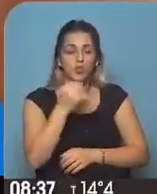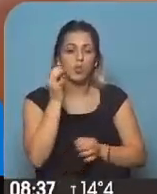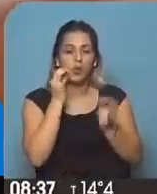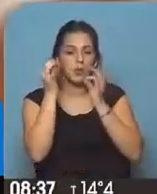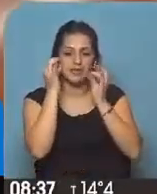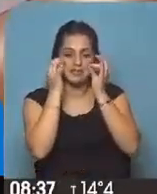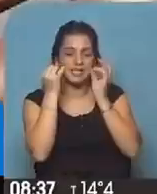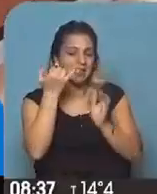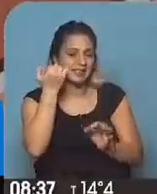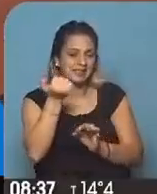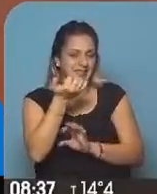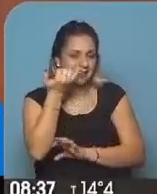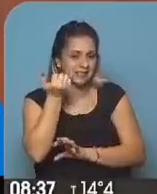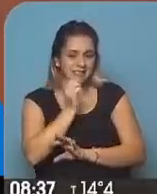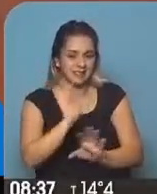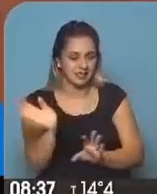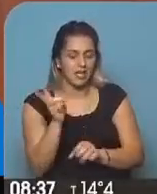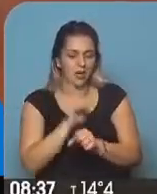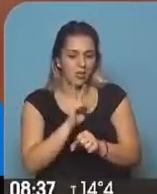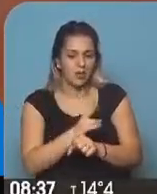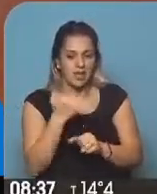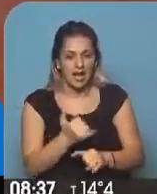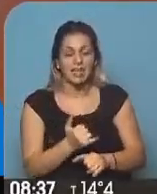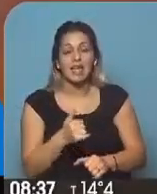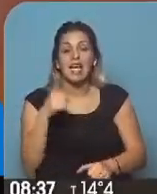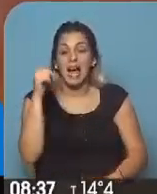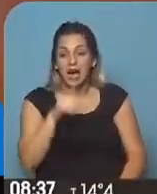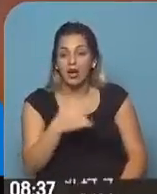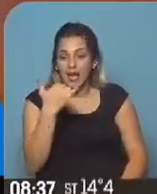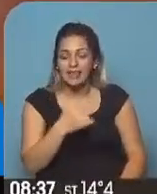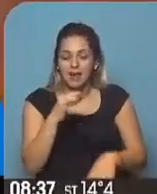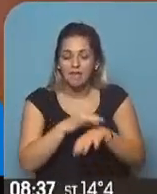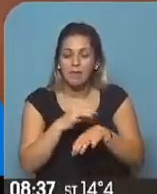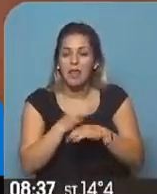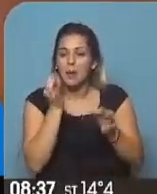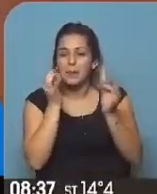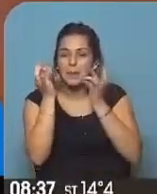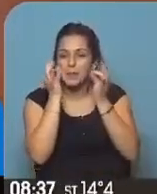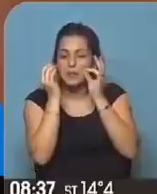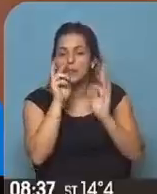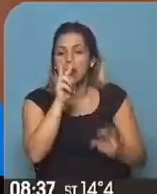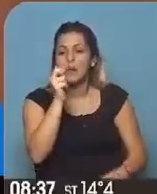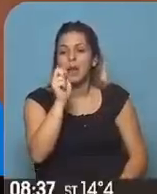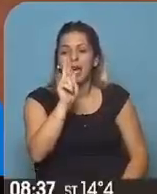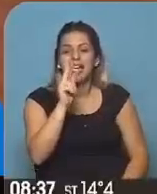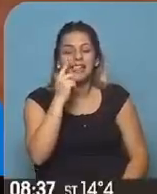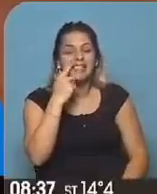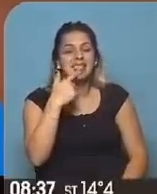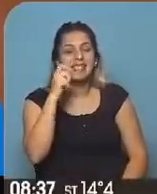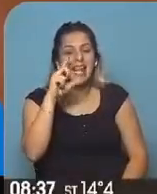tuvo, tiene anticuerpos, está protegido. Sí. El que está cursando una varicela activa, con sus